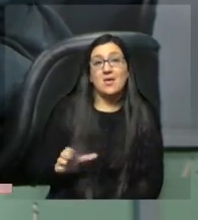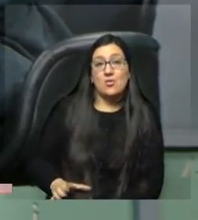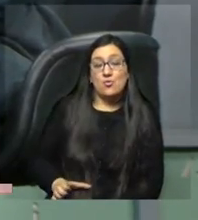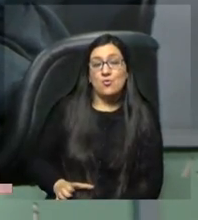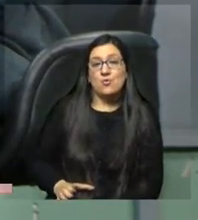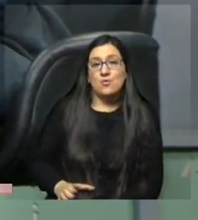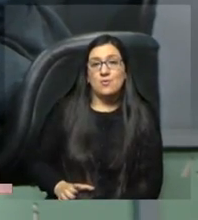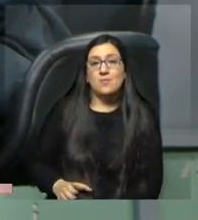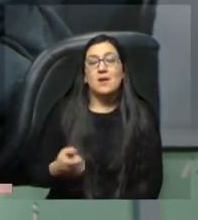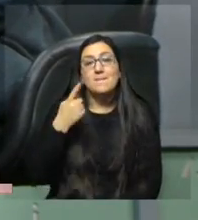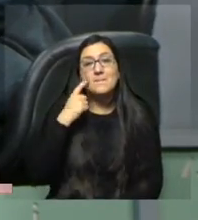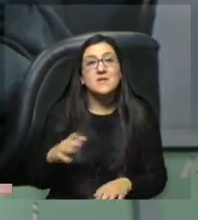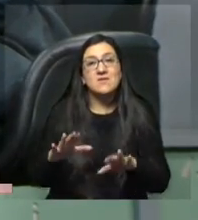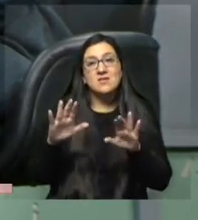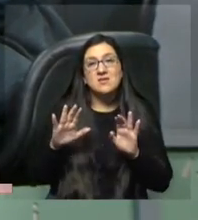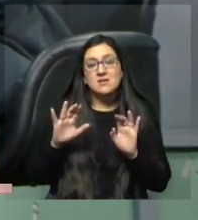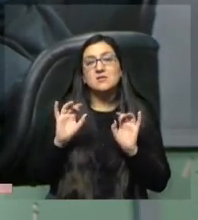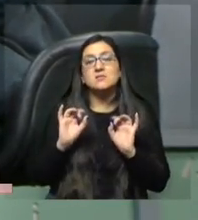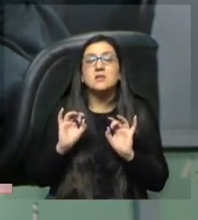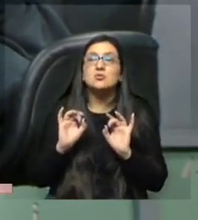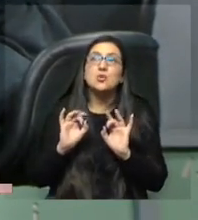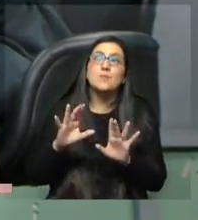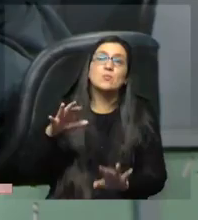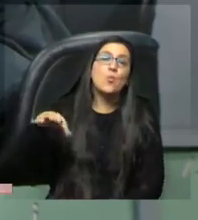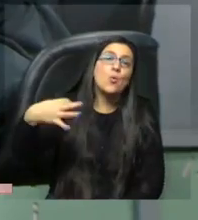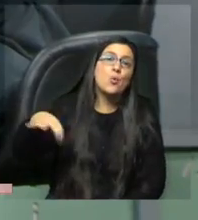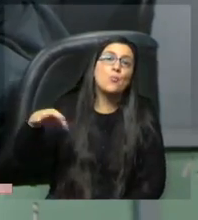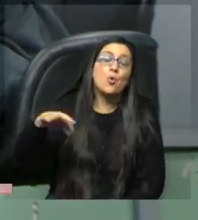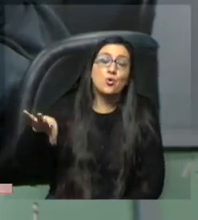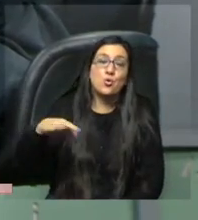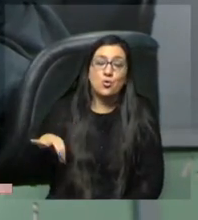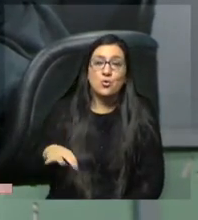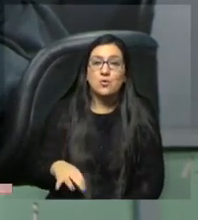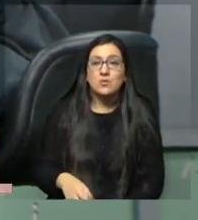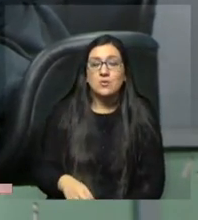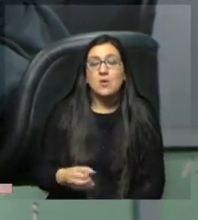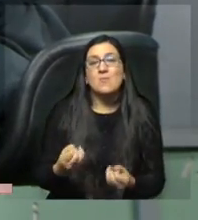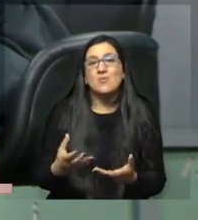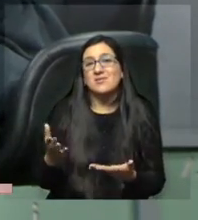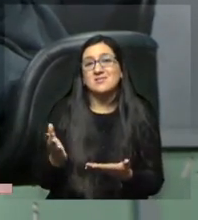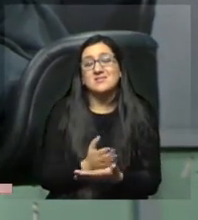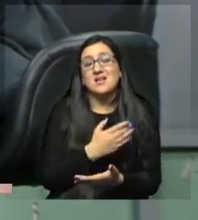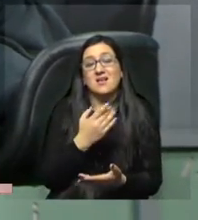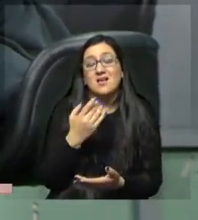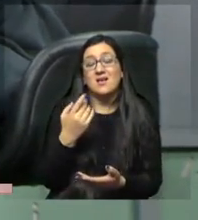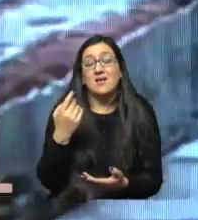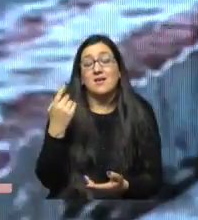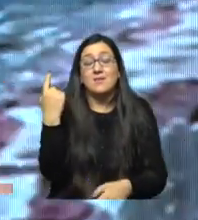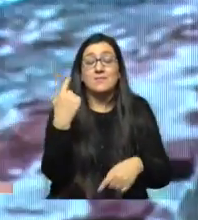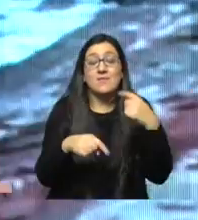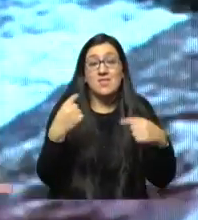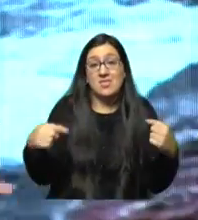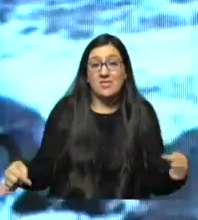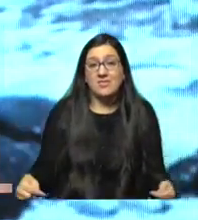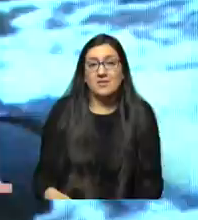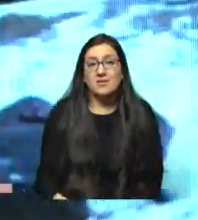digo, para evitar justamente esta concentración que de alguna manera direcciona o quita pluralidad al debate público? Yo